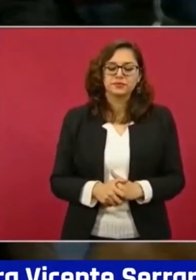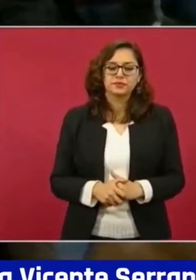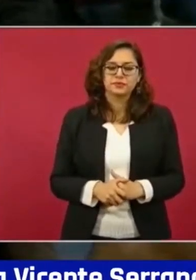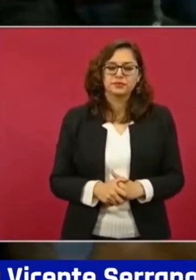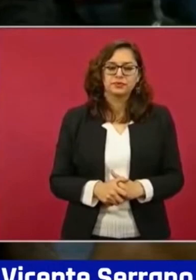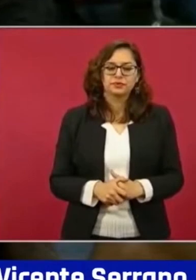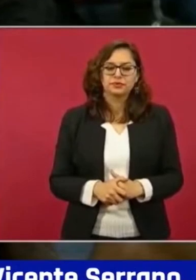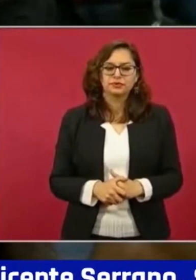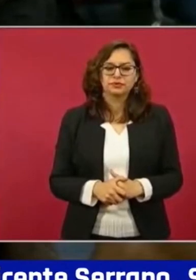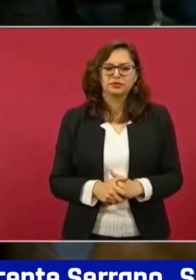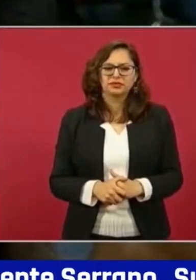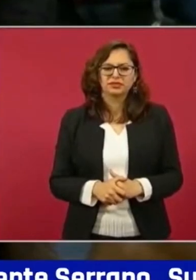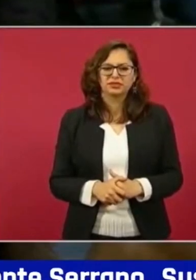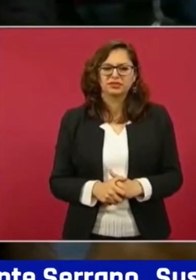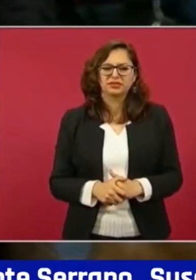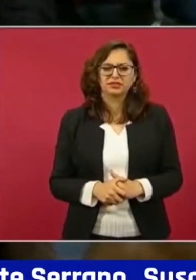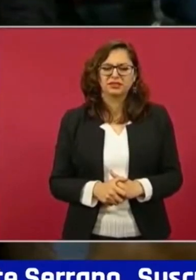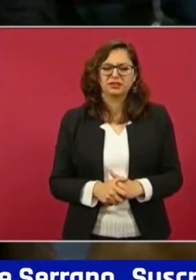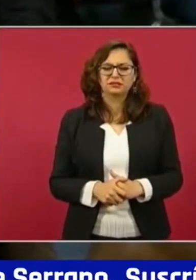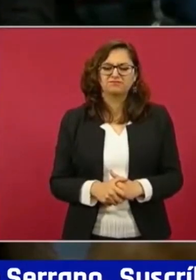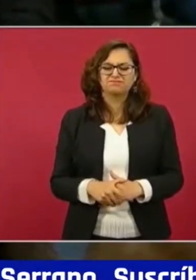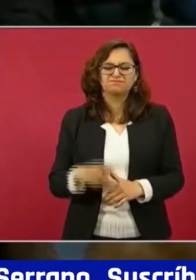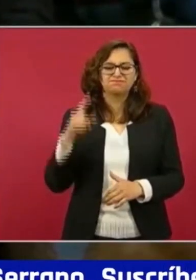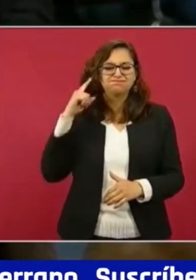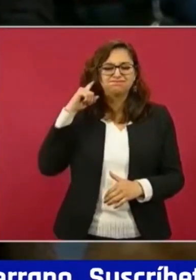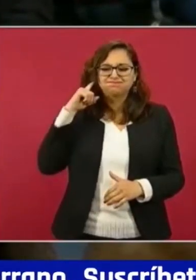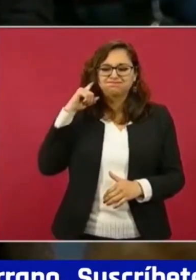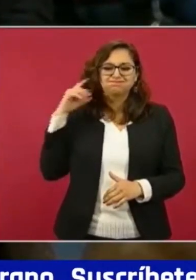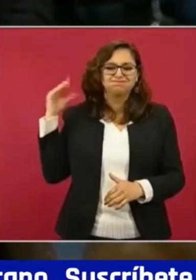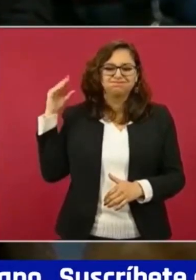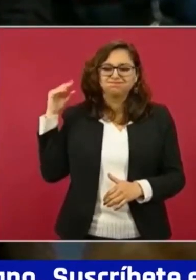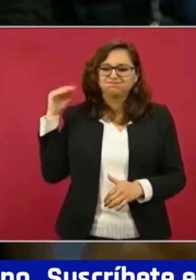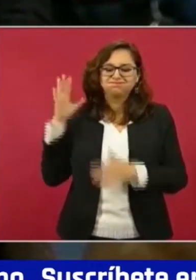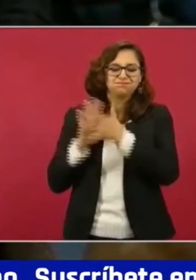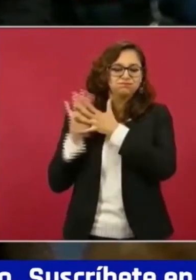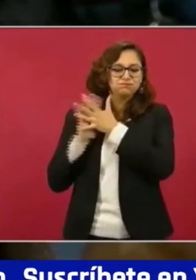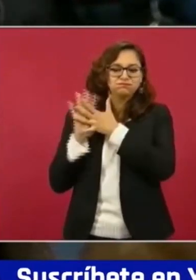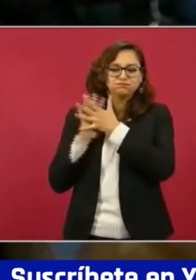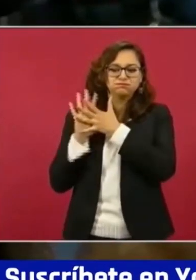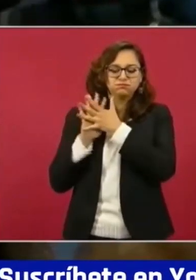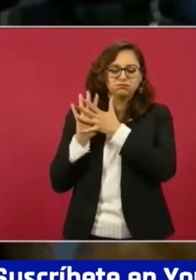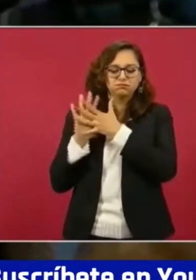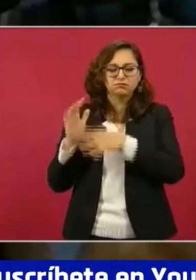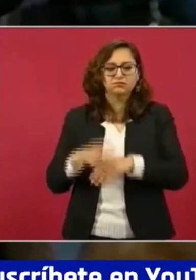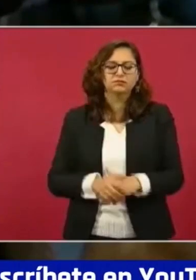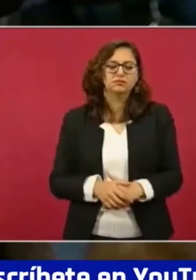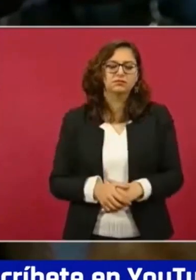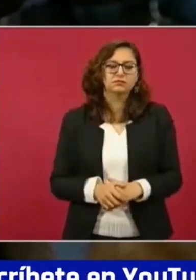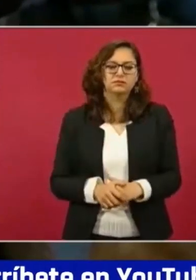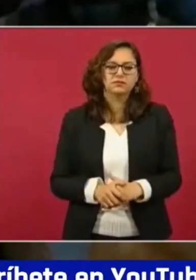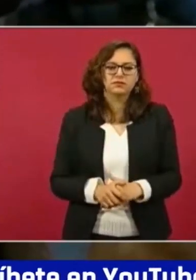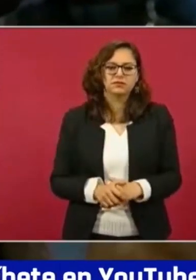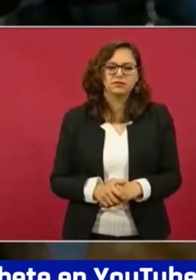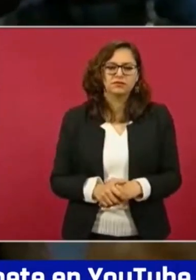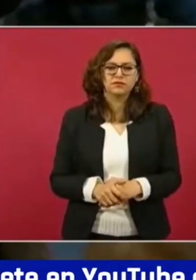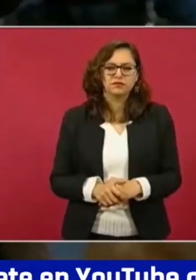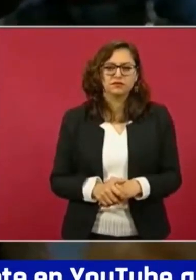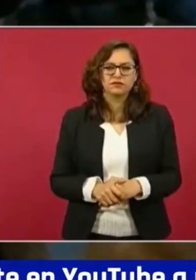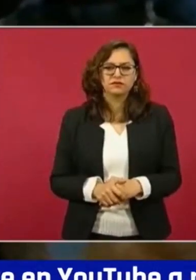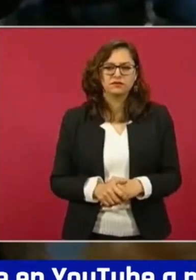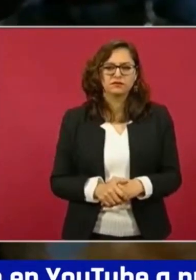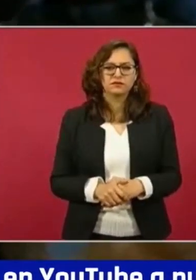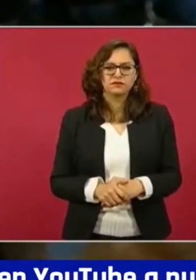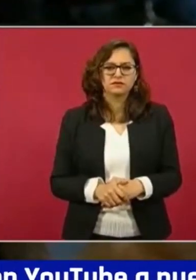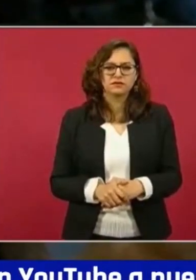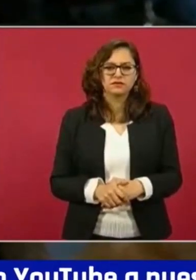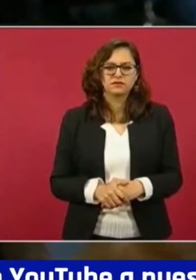Deschamps, ahora en la persona de Ricardo Aldana, pues se podría seguir perpetuando, digamos, con todos los abusos y